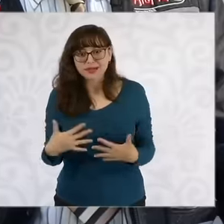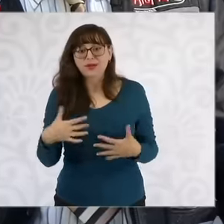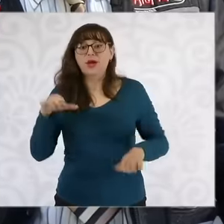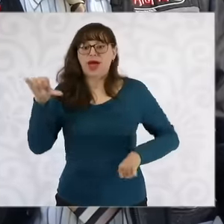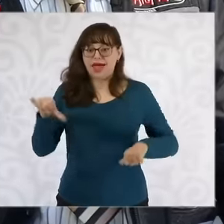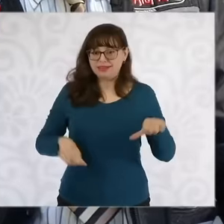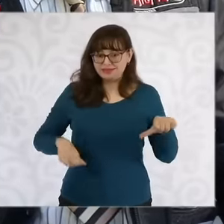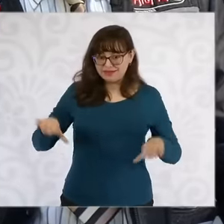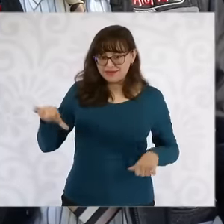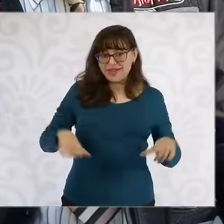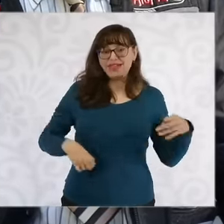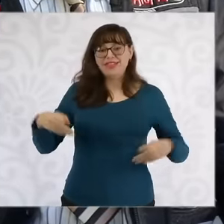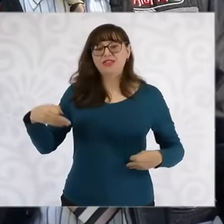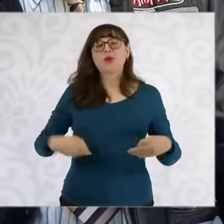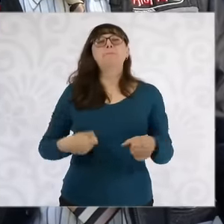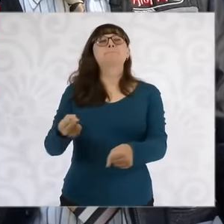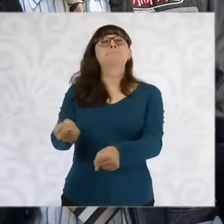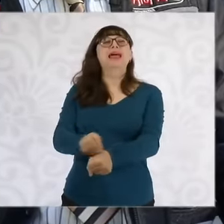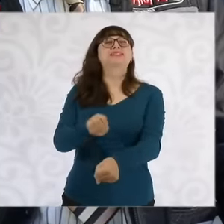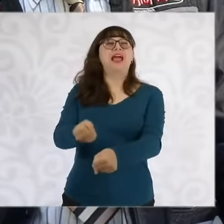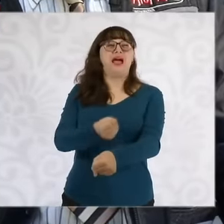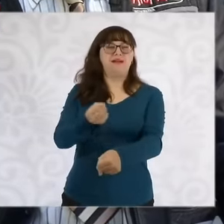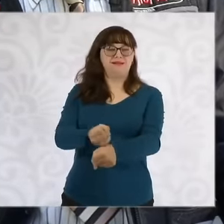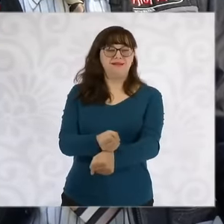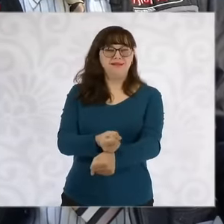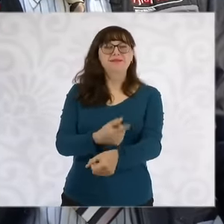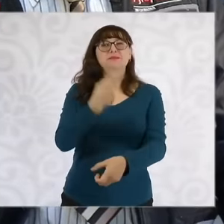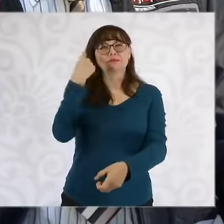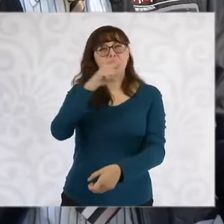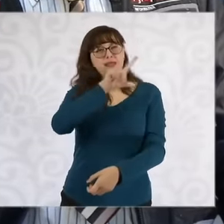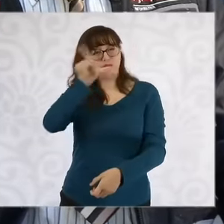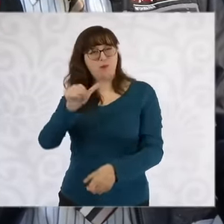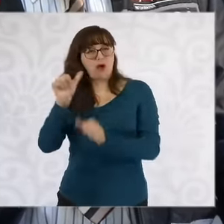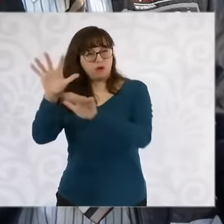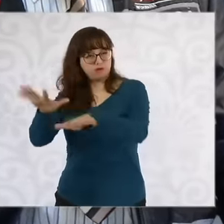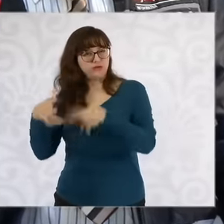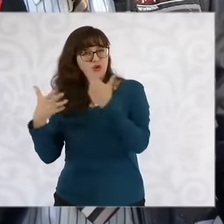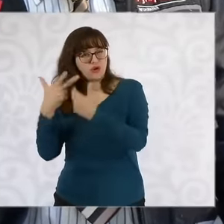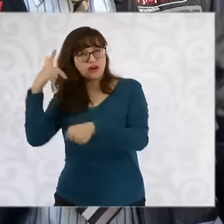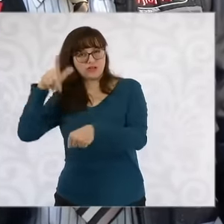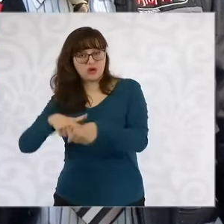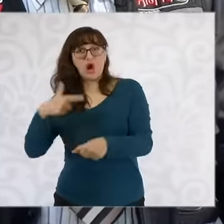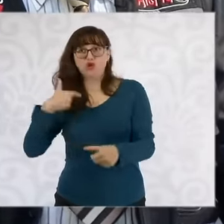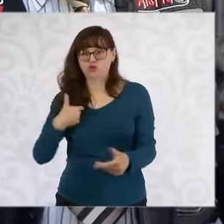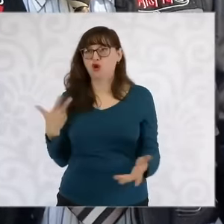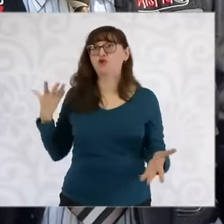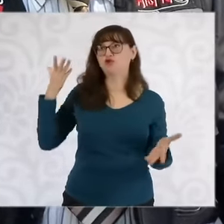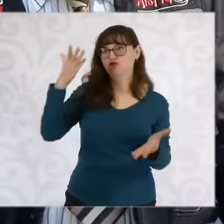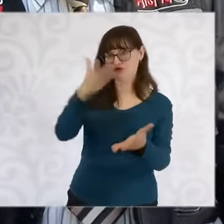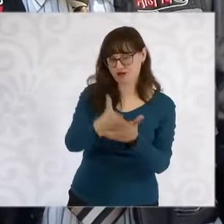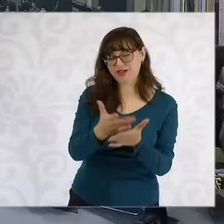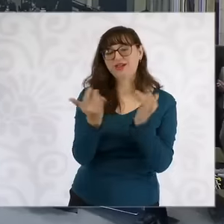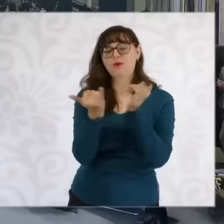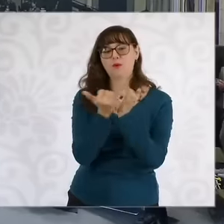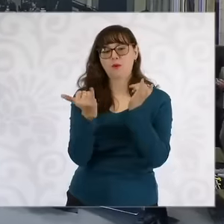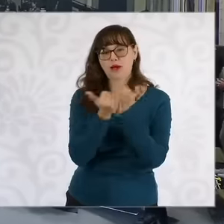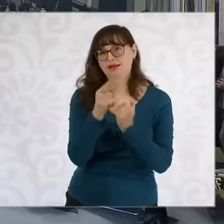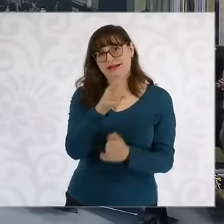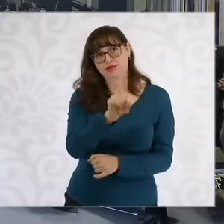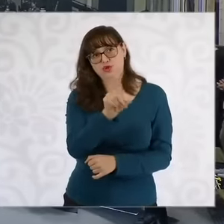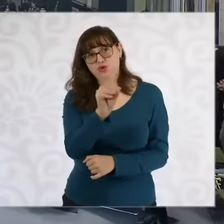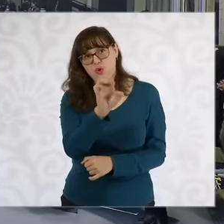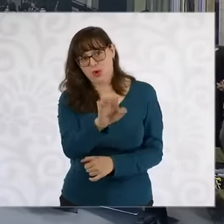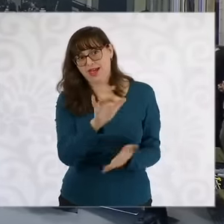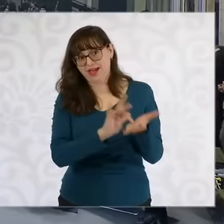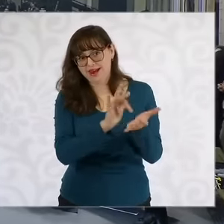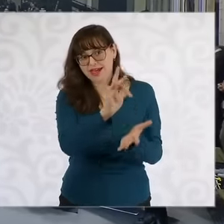también le agradecieron ese día al maestro Zoe. Y la verdad es que tuve la oportunidad, como en muchos otros momentos, de tener a estos niños